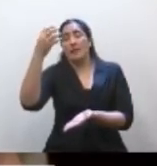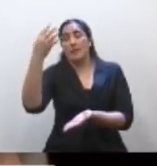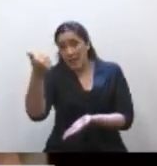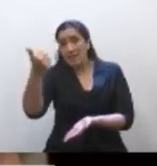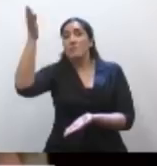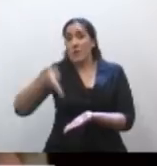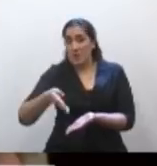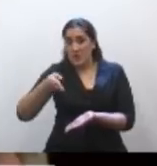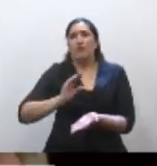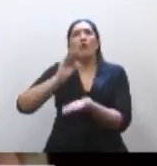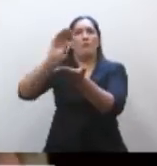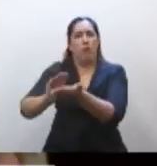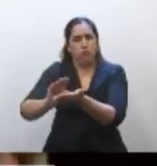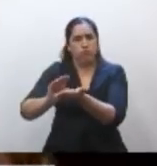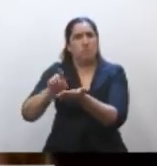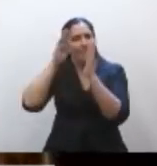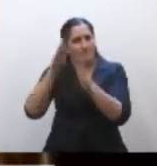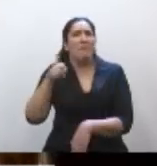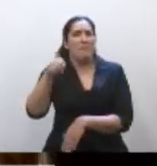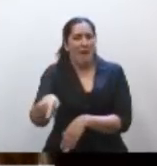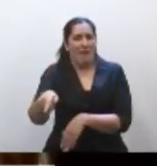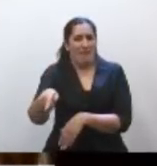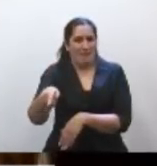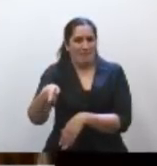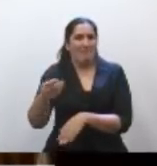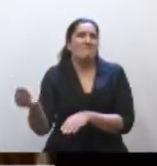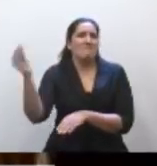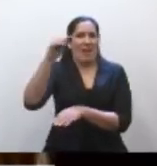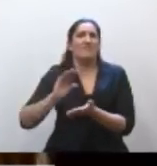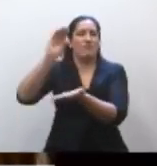recursos para este sector